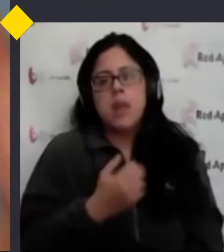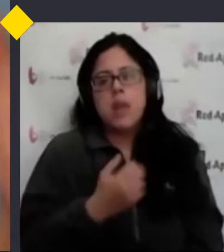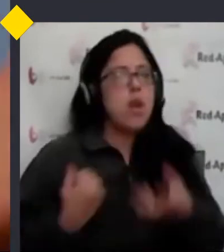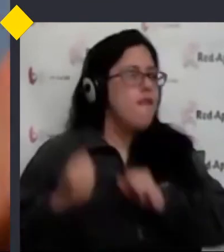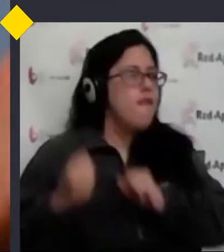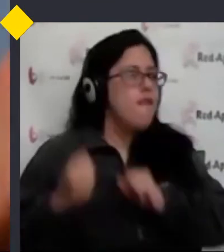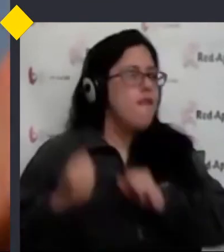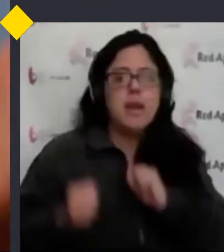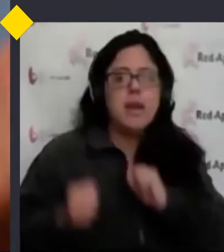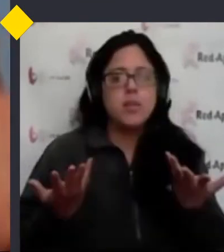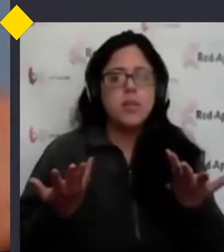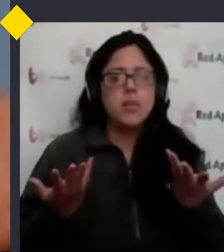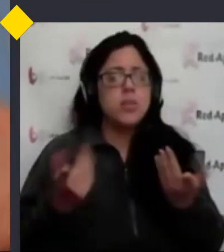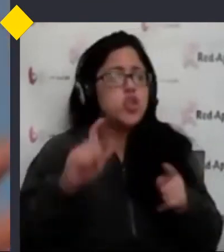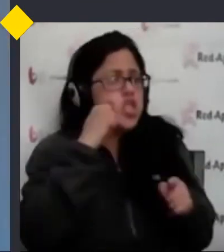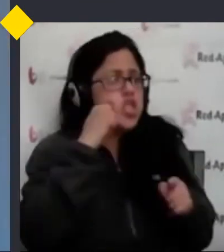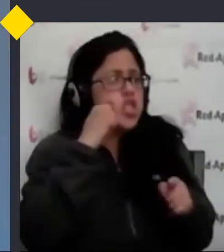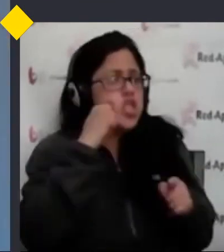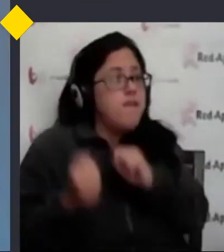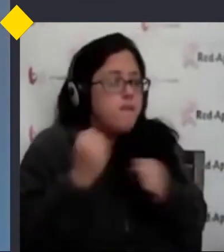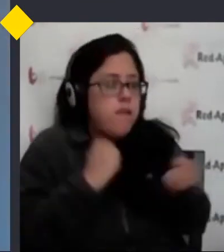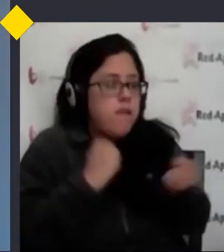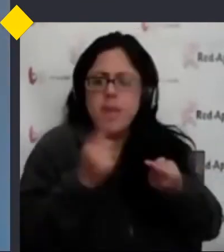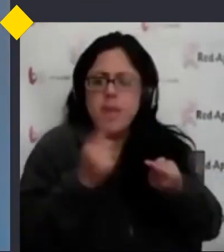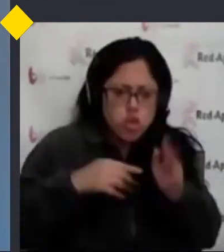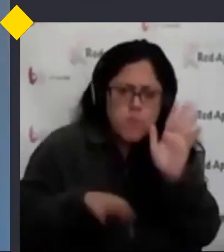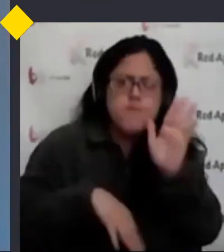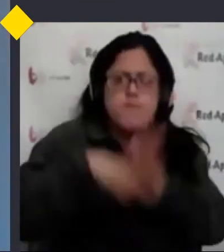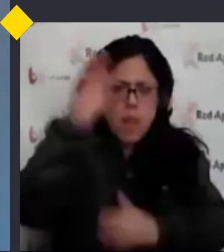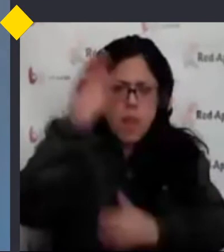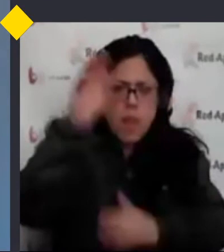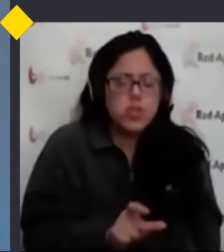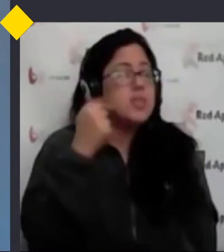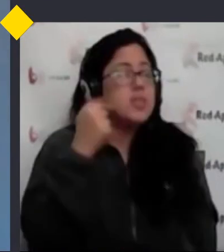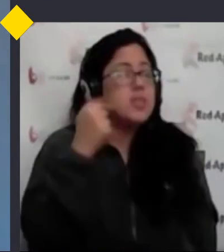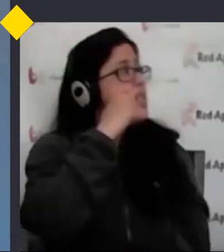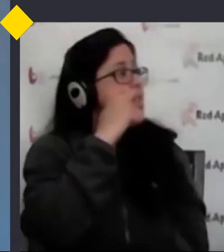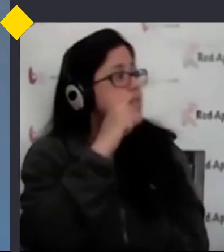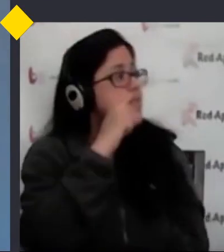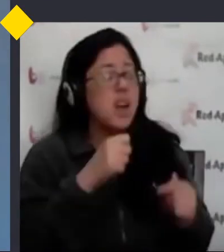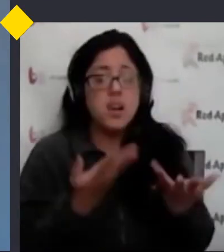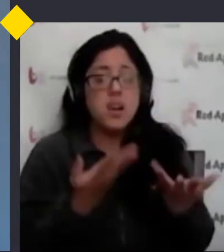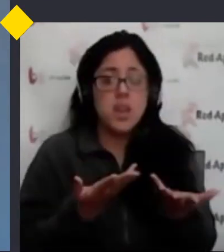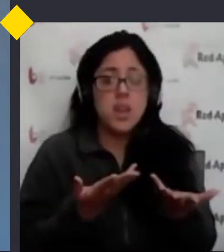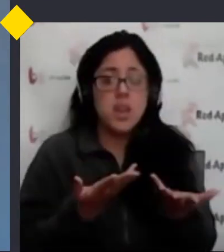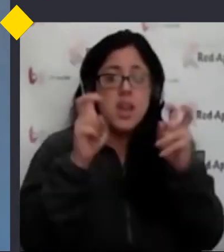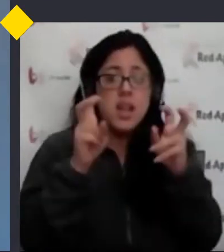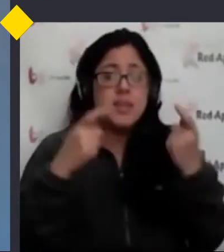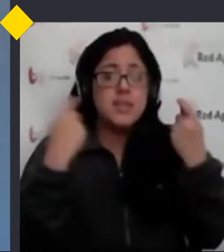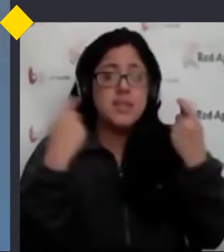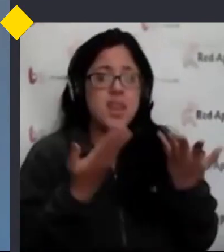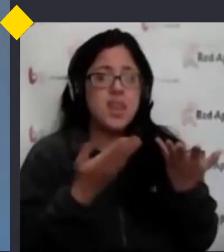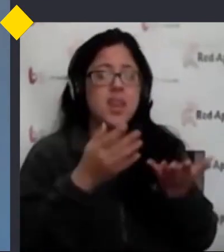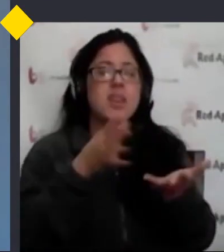plato de comida, yo soy más que un baile. Y en ese sentido, el estar al debe de, yo lo llamo desmigratizar.